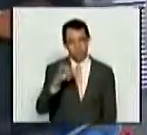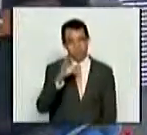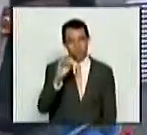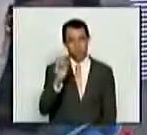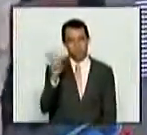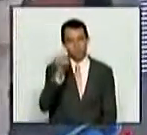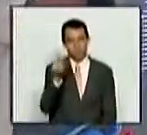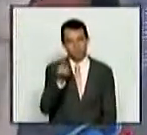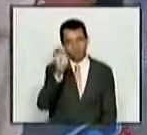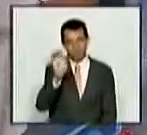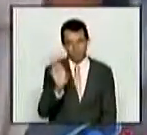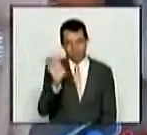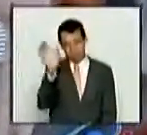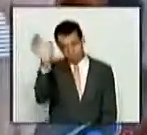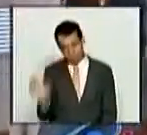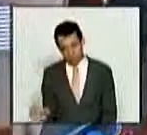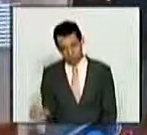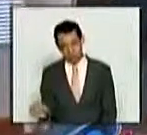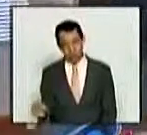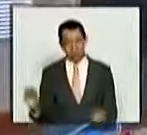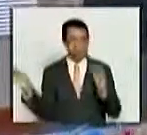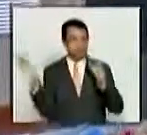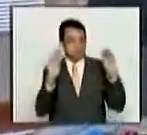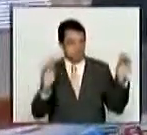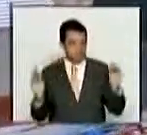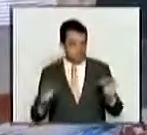mantenernos todo muy bonito, a nosotros y a ustedes.